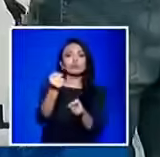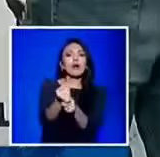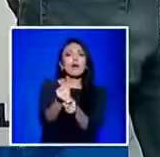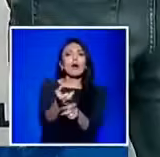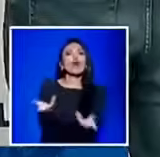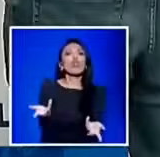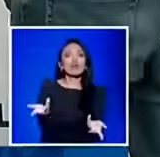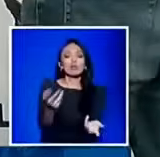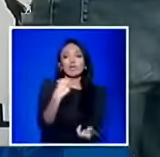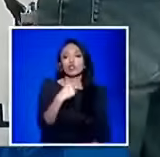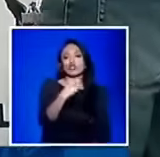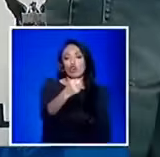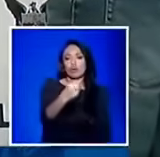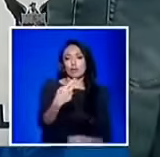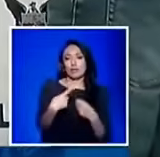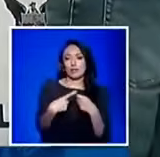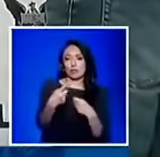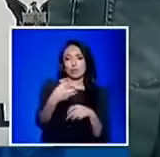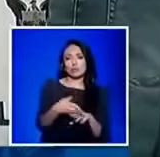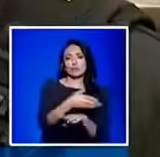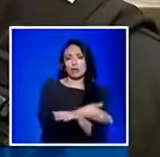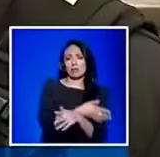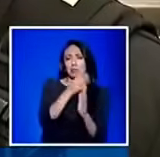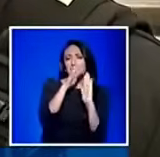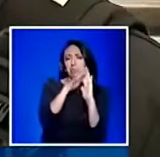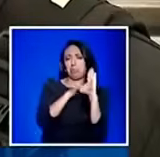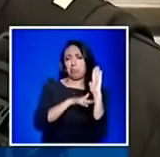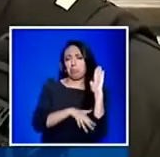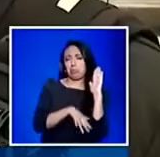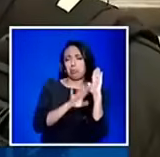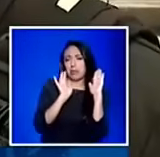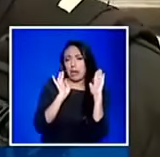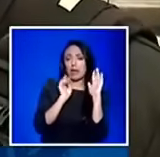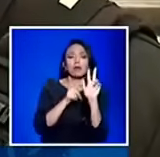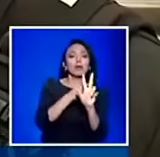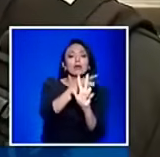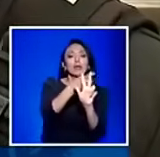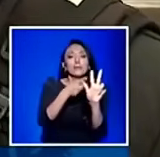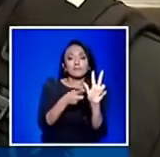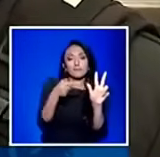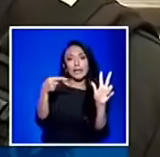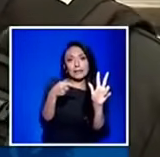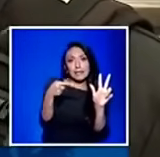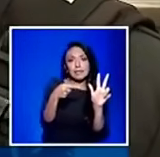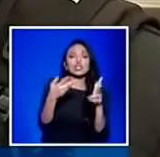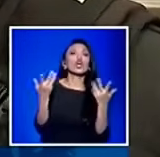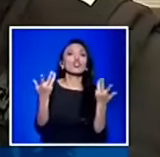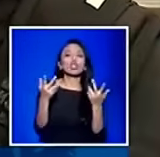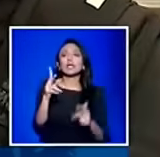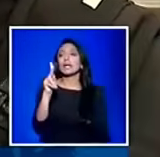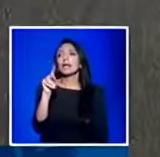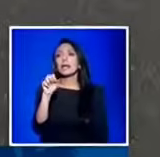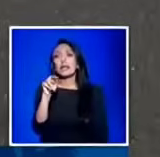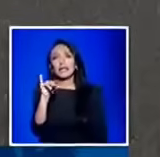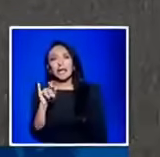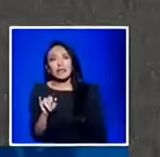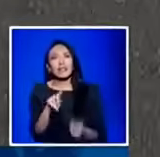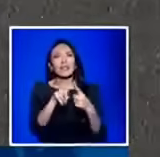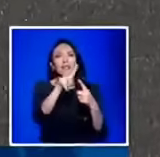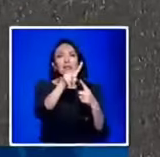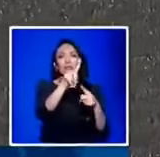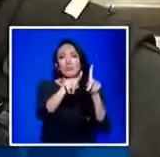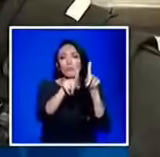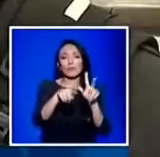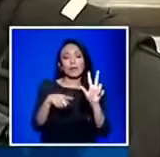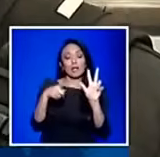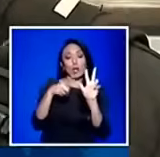y todos registran un amplio historial delictivo. Estas personas operaban en el sector norte, pues el sector de la Kennedy y la Jipijapa. Uno de ellos